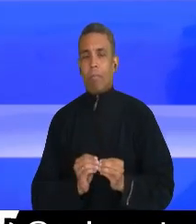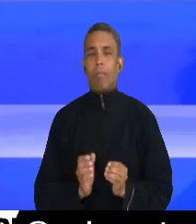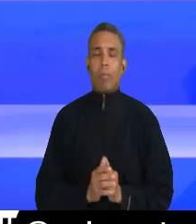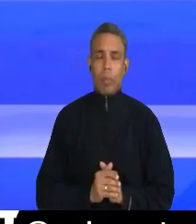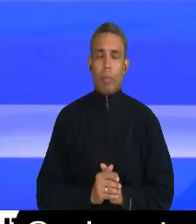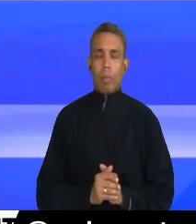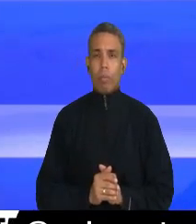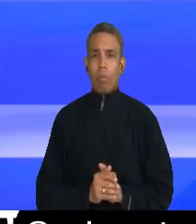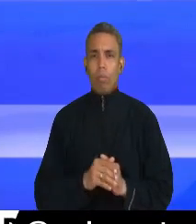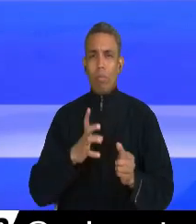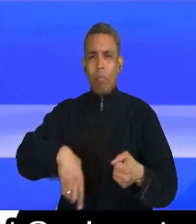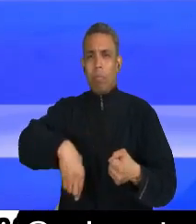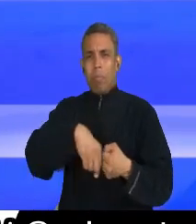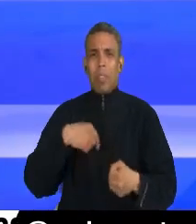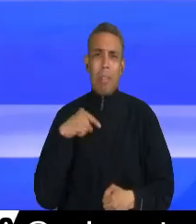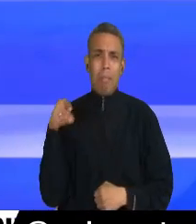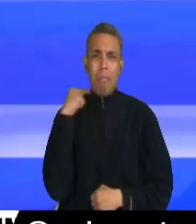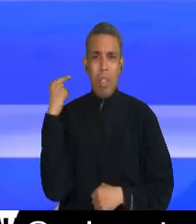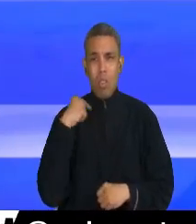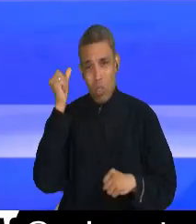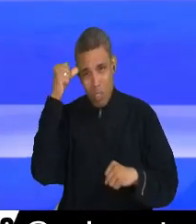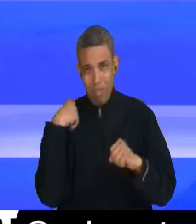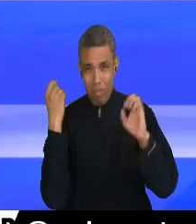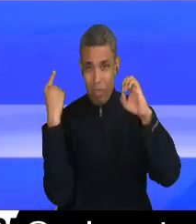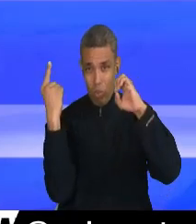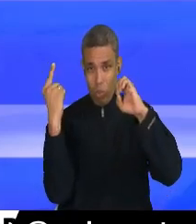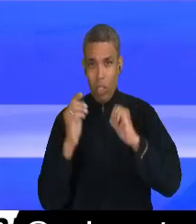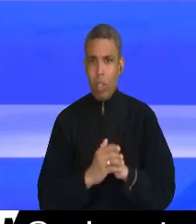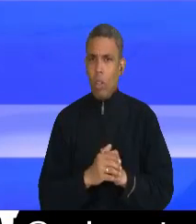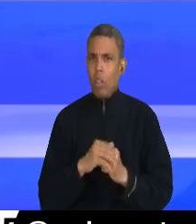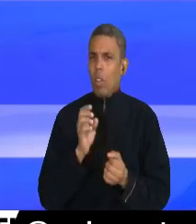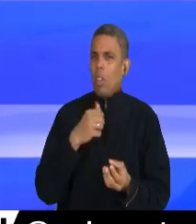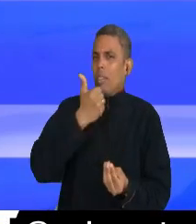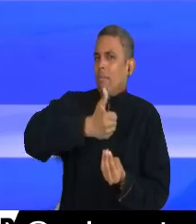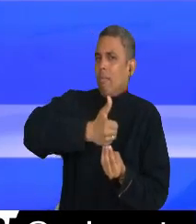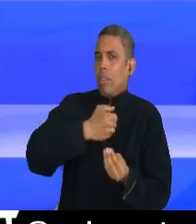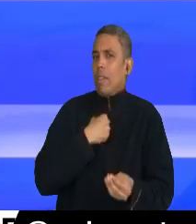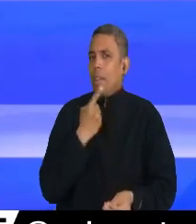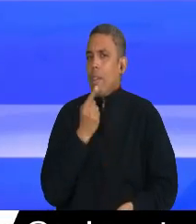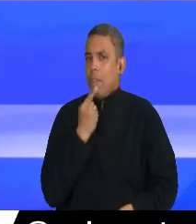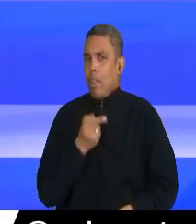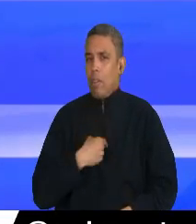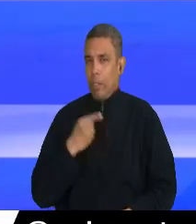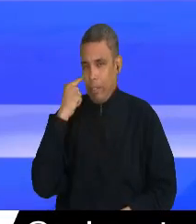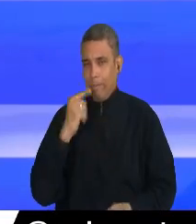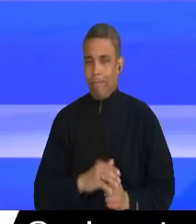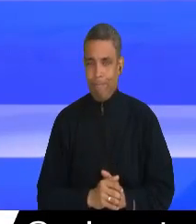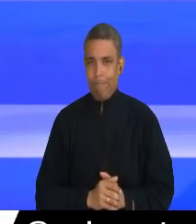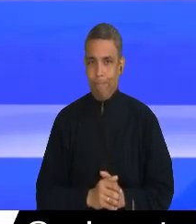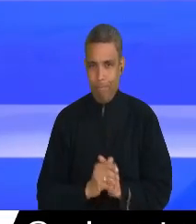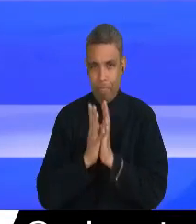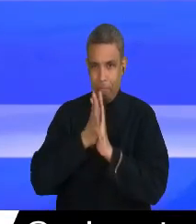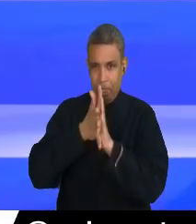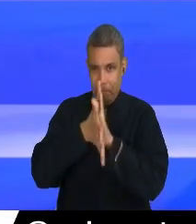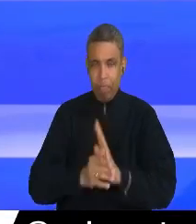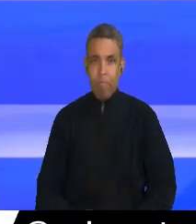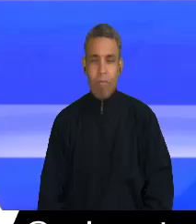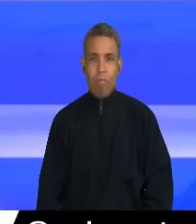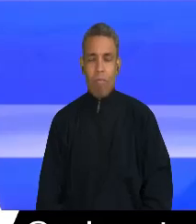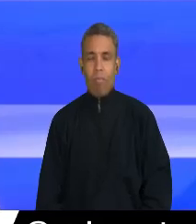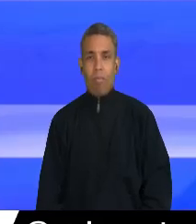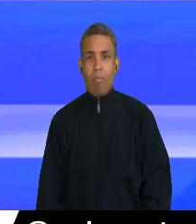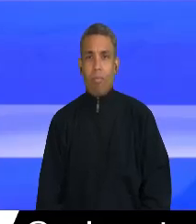directores técnicos de los diferentes equipos que ayer se enfrentaron en el Daniel Villa Zapata. Alianza Petrolera perdió 1-0 ante el